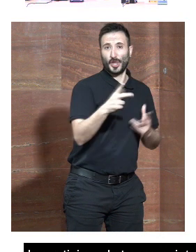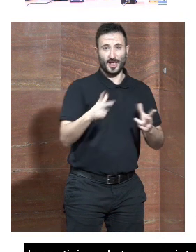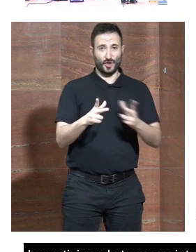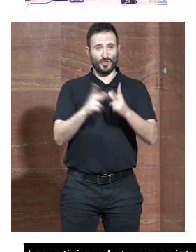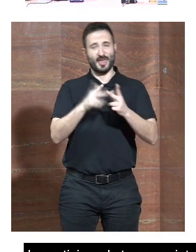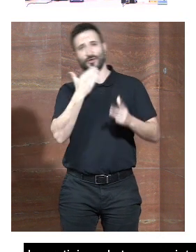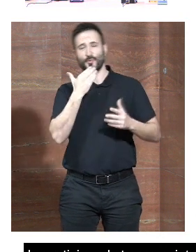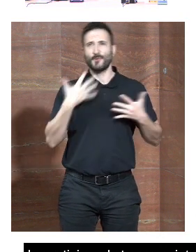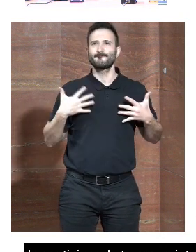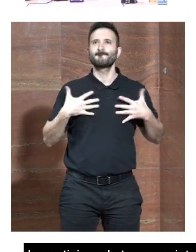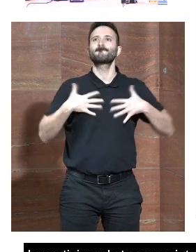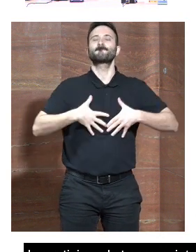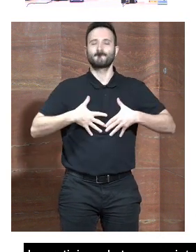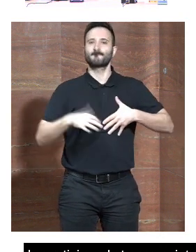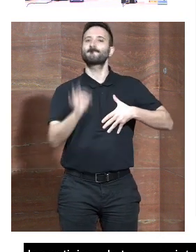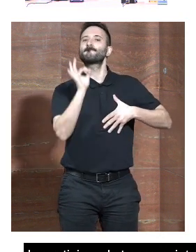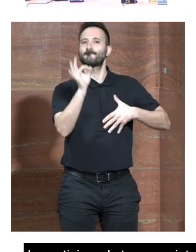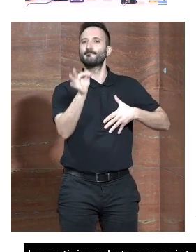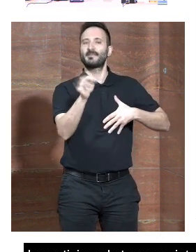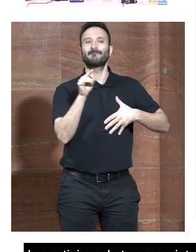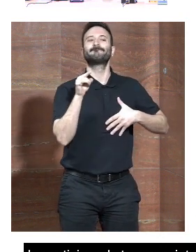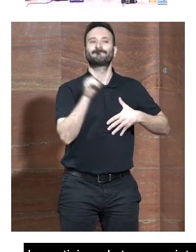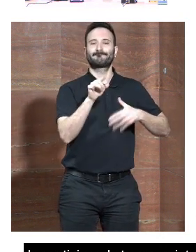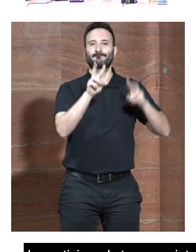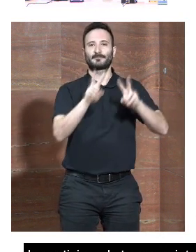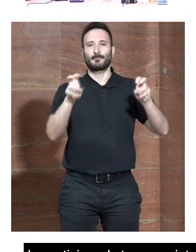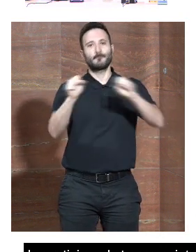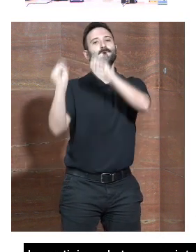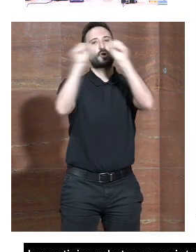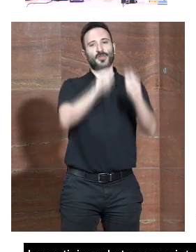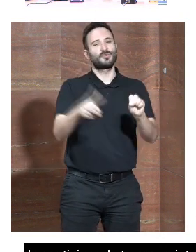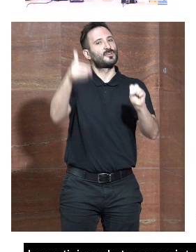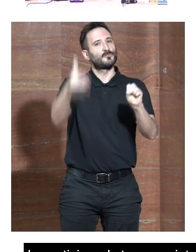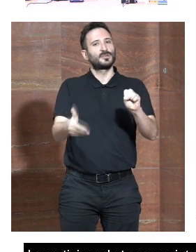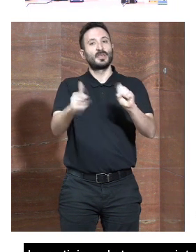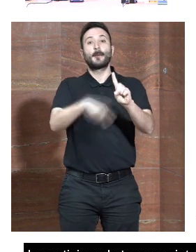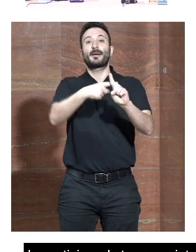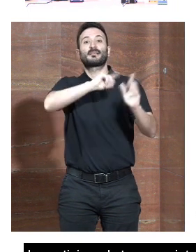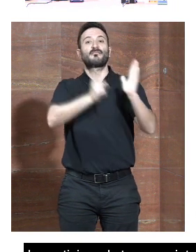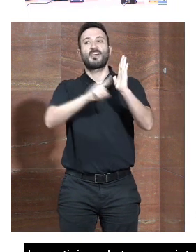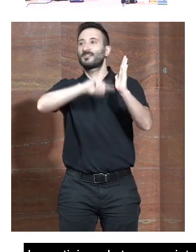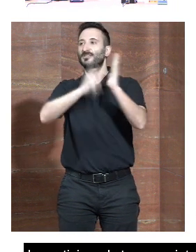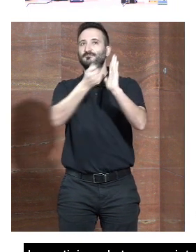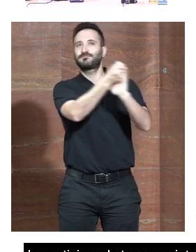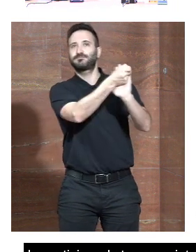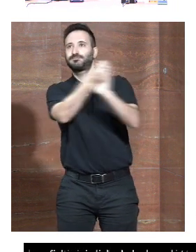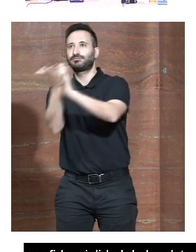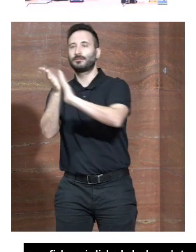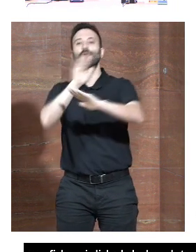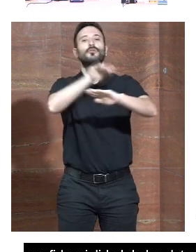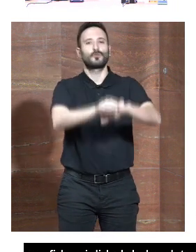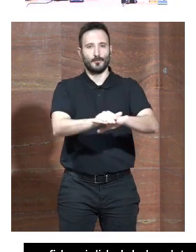lo importante que es el proteger eso y toda la legislación y cumplir con toda la legislación que hay en torno a esa